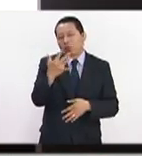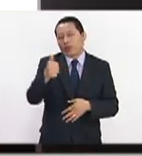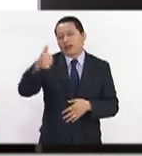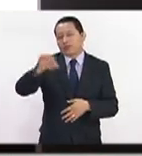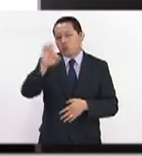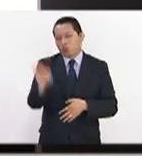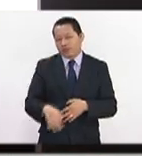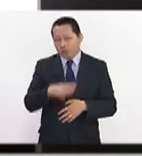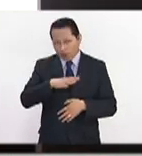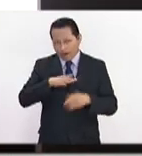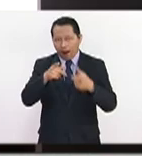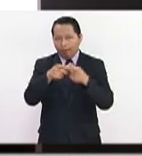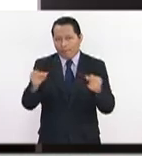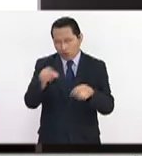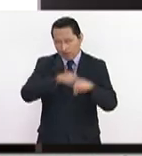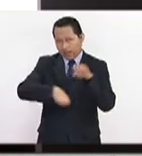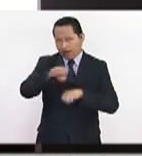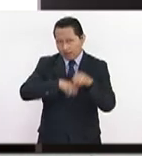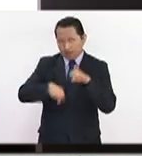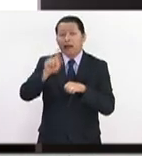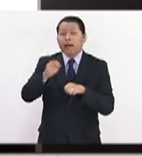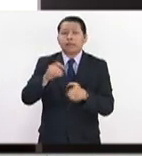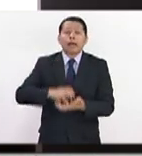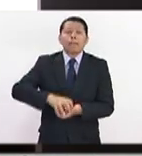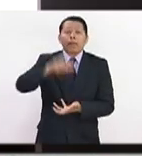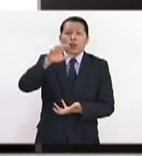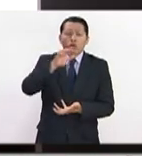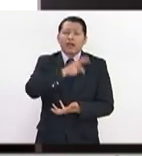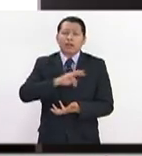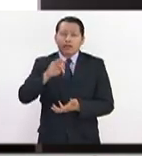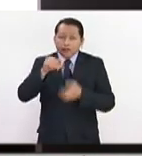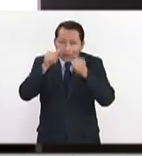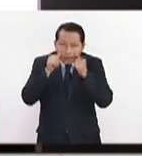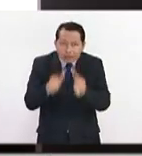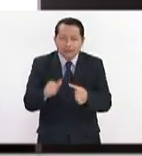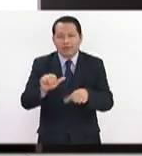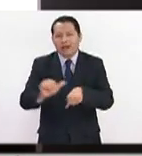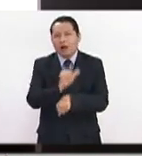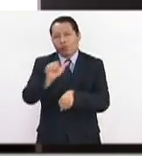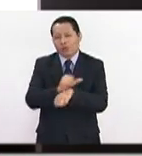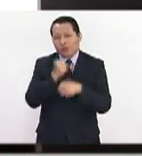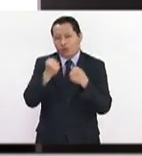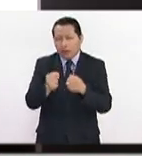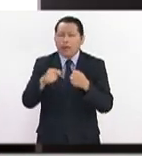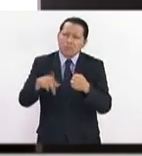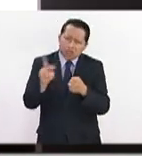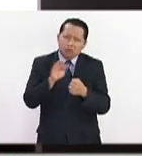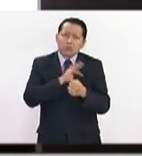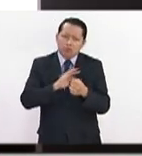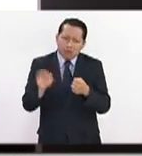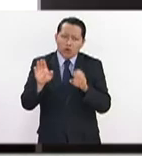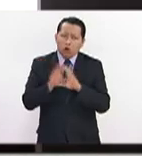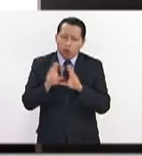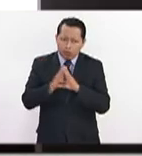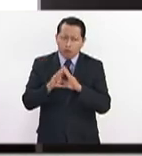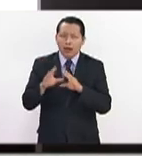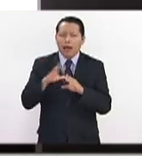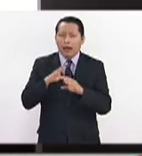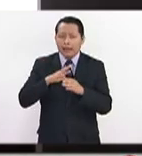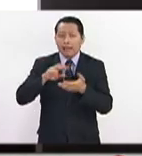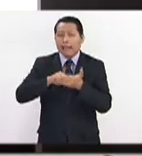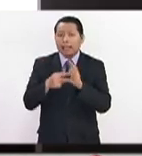56%. Estas empresas, la gran mayoría atienden al sector automotriz, pero dan cabida a nuestra gente de